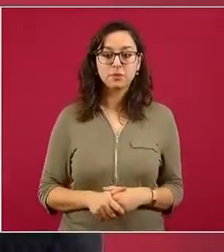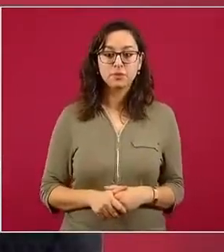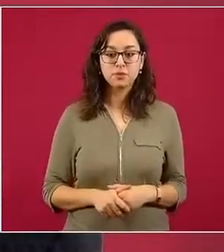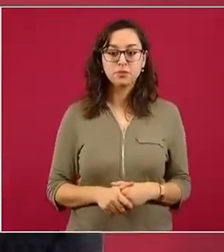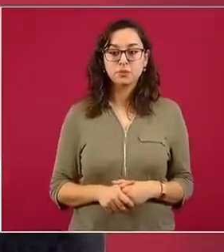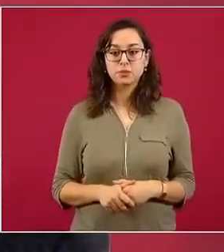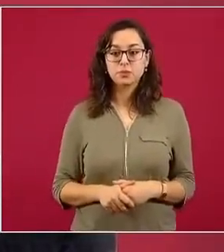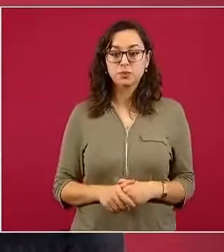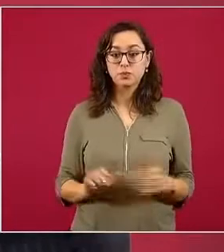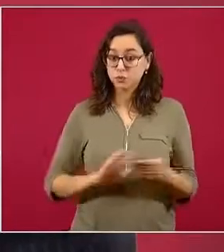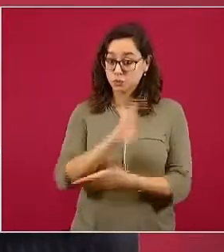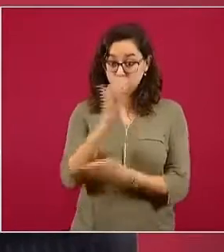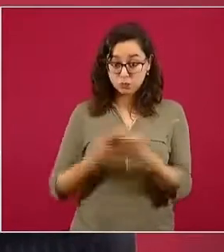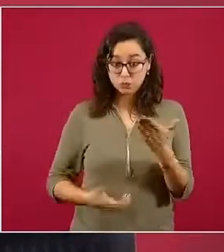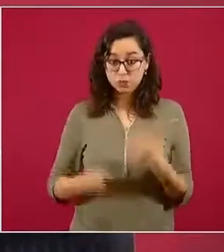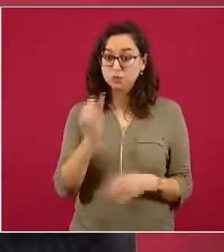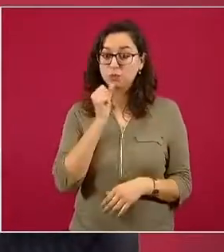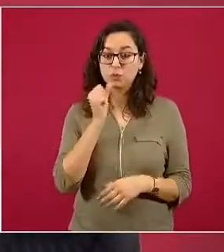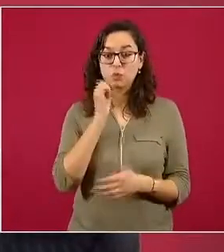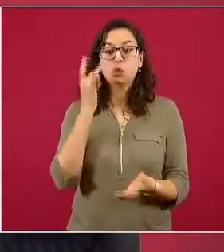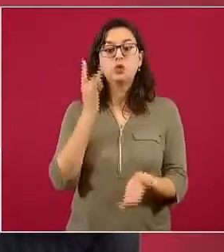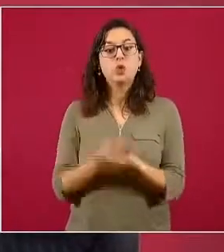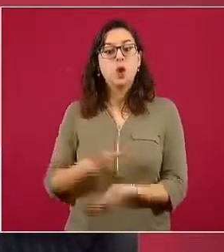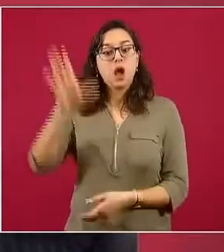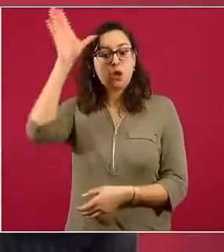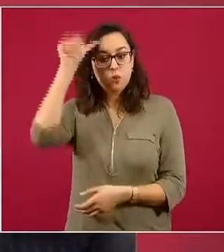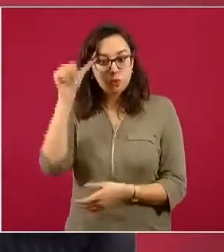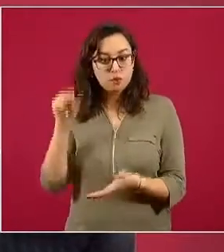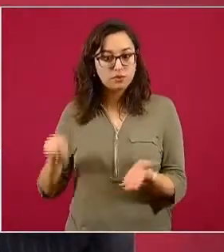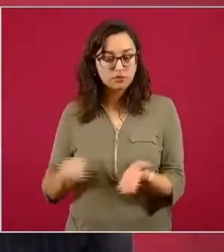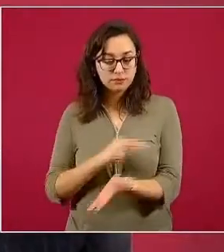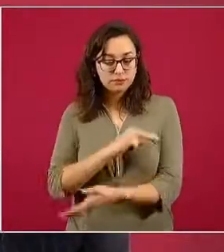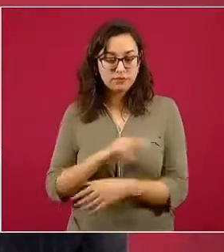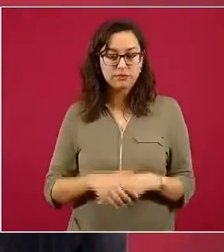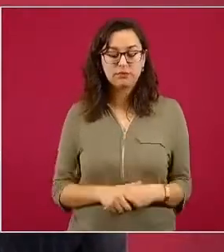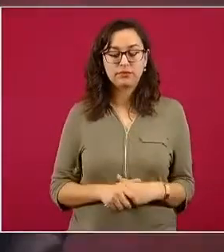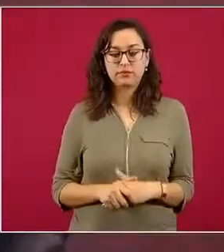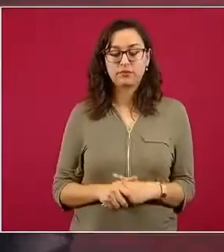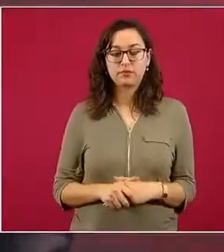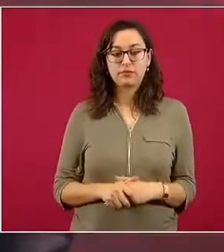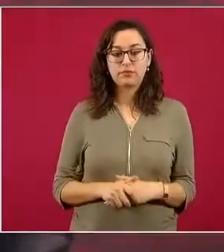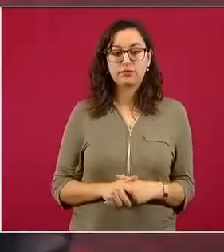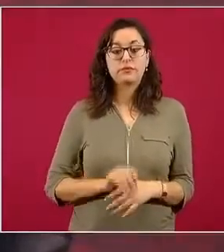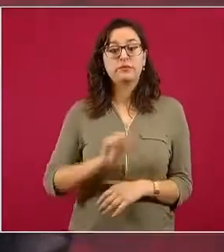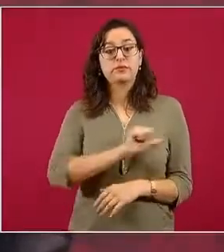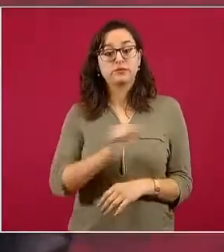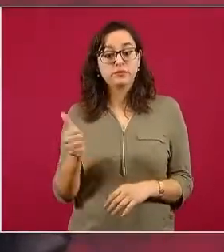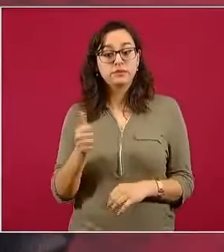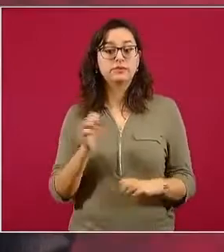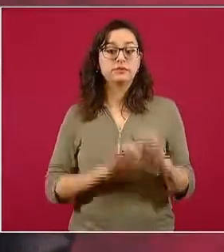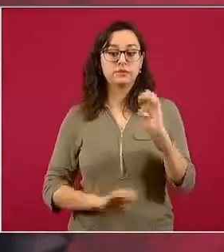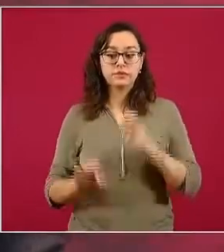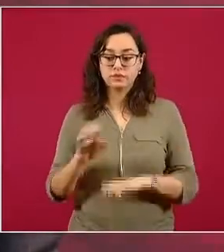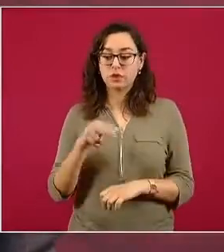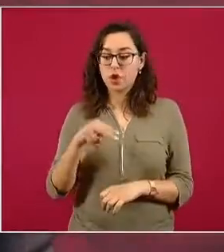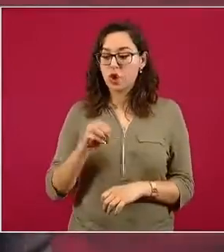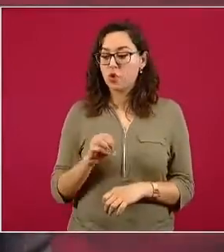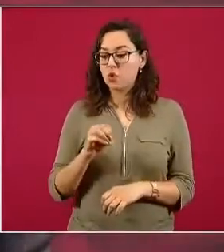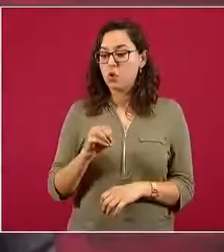No es un contrato todavía, es una carta de intención. Y con otras empresas,